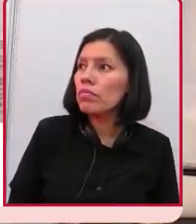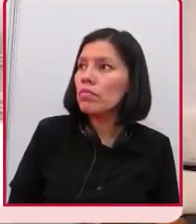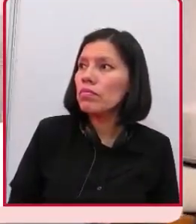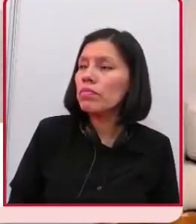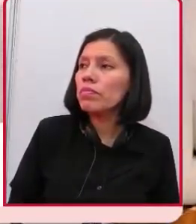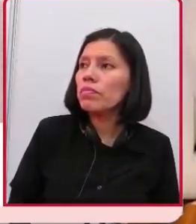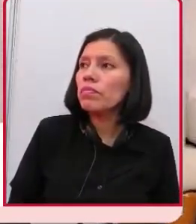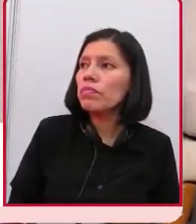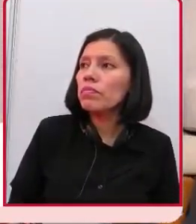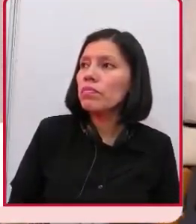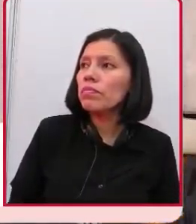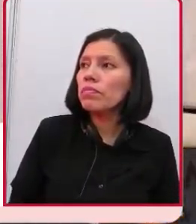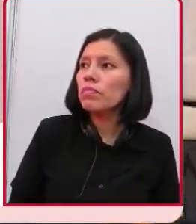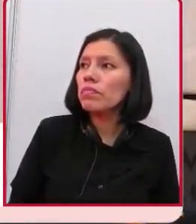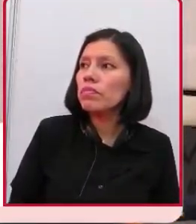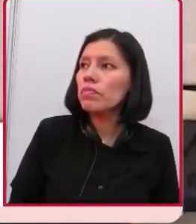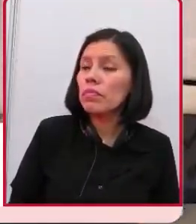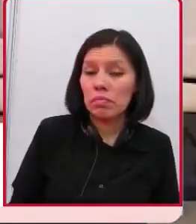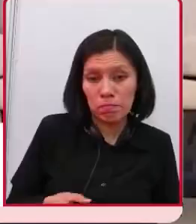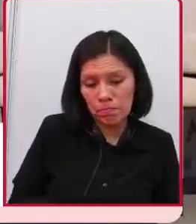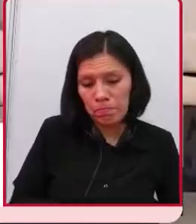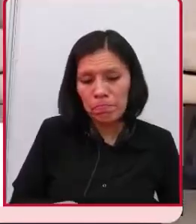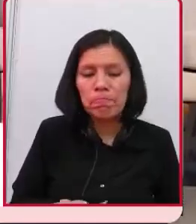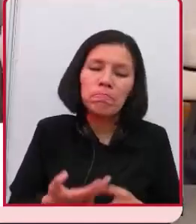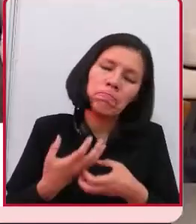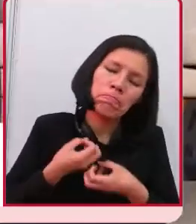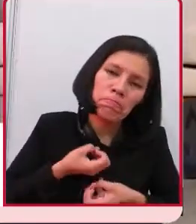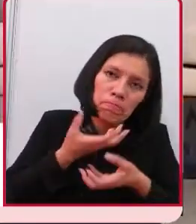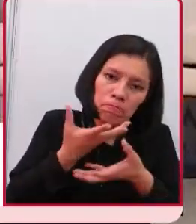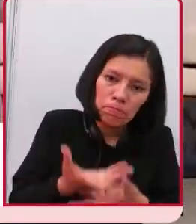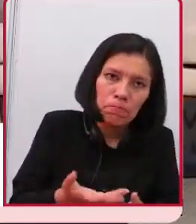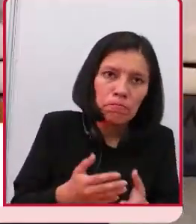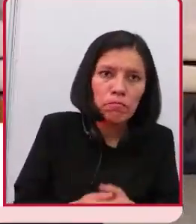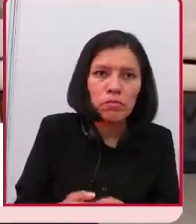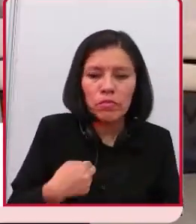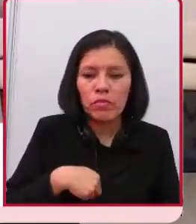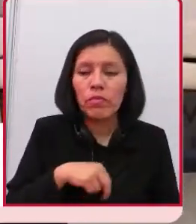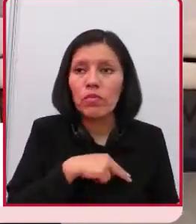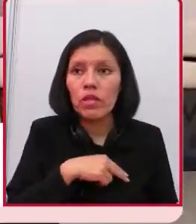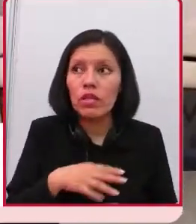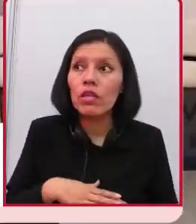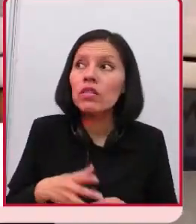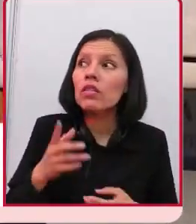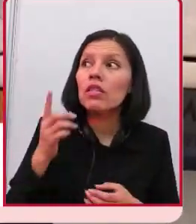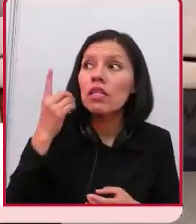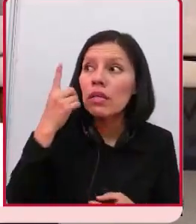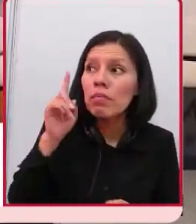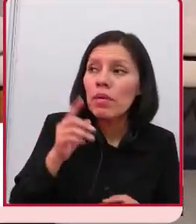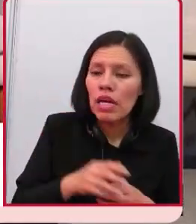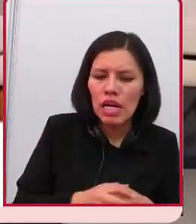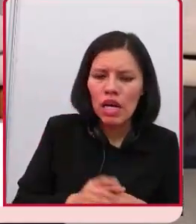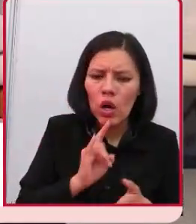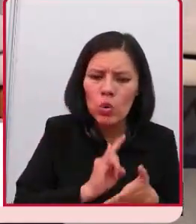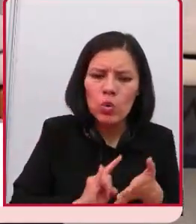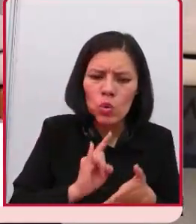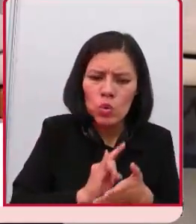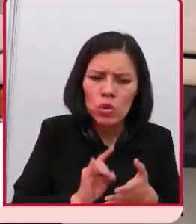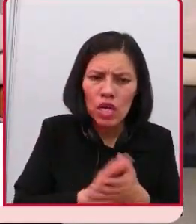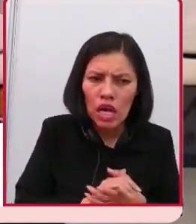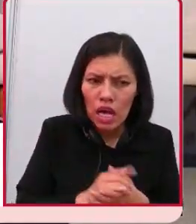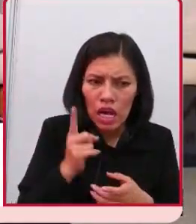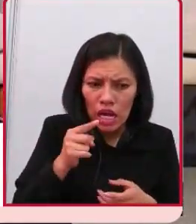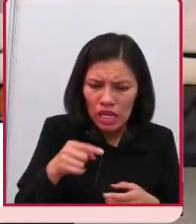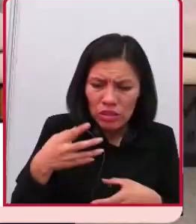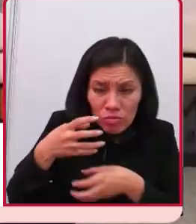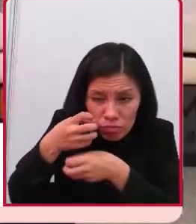Sí. Bueno, comentarles que nosotros para elaborar la librería no solo hemos utilizado microscopía